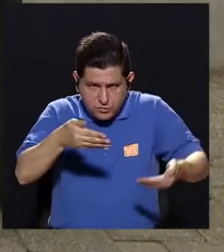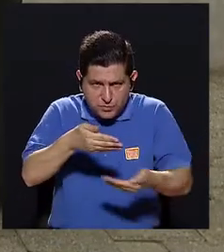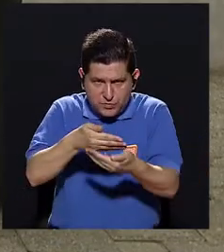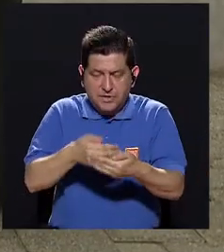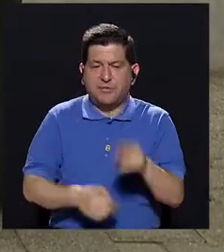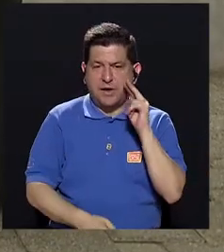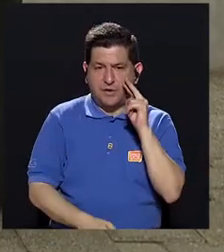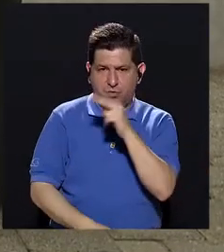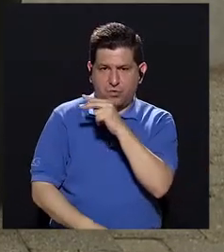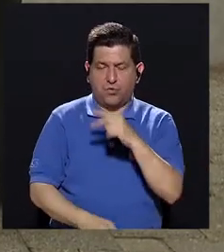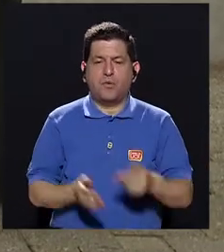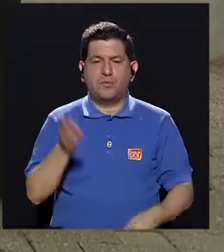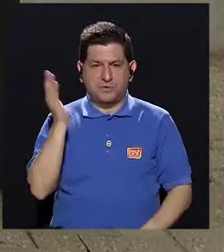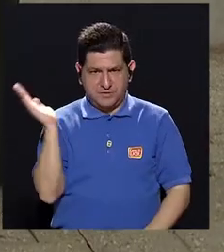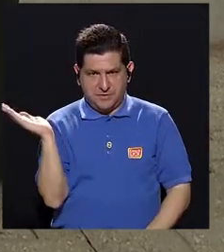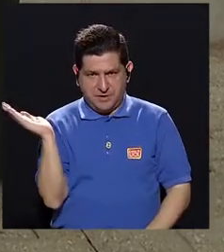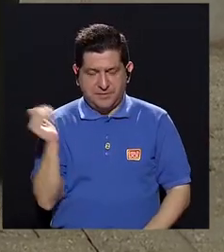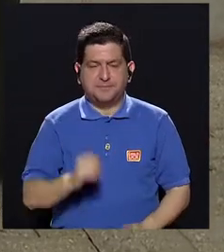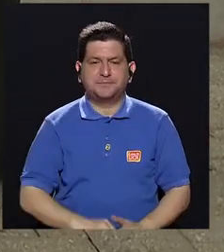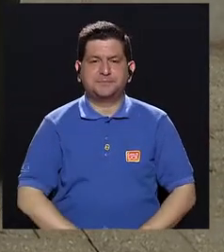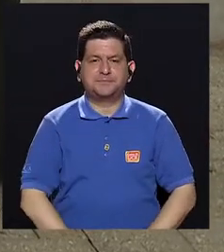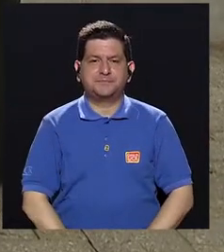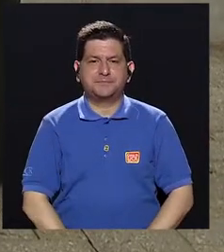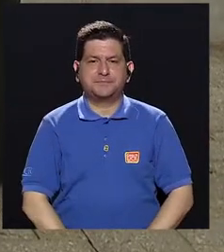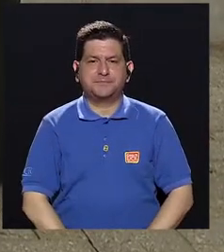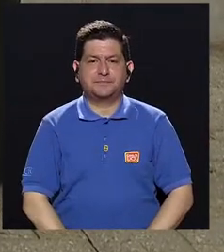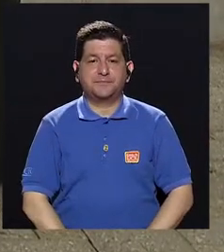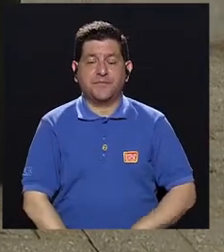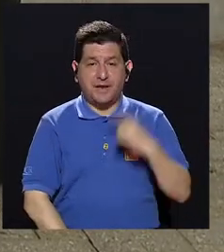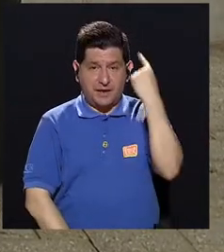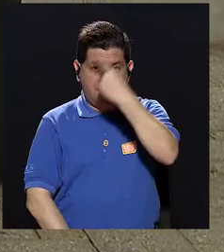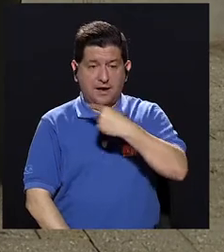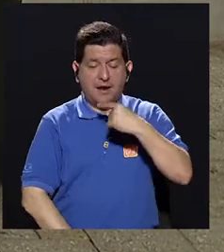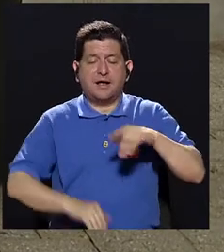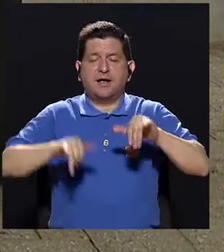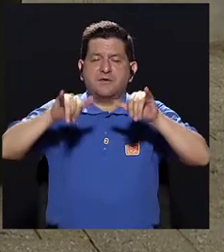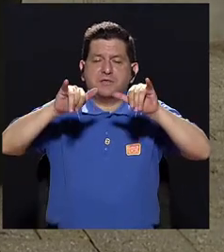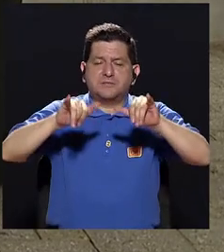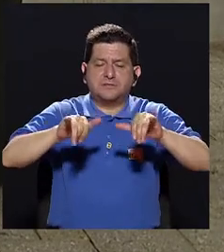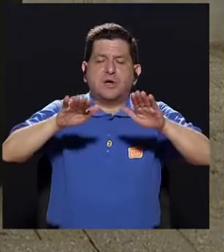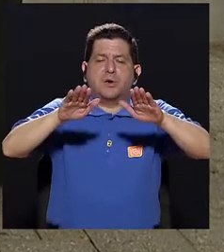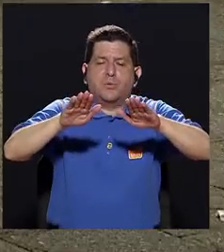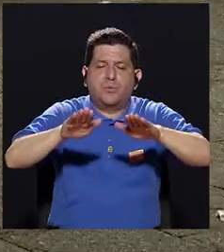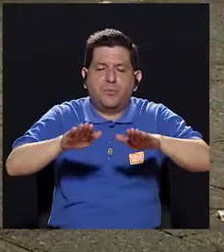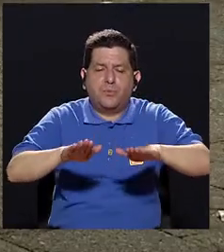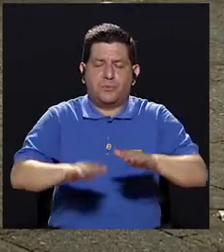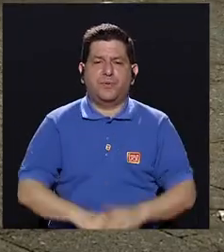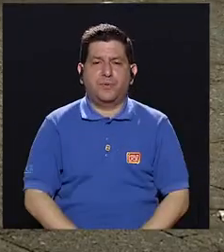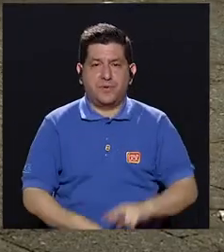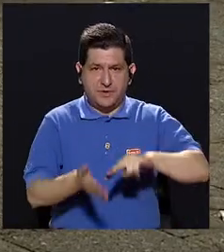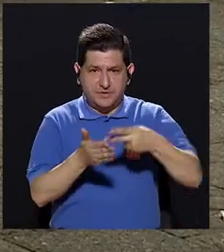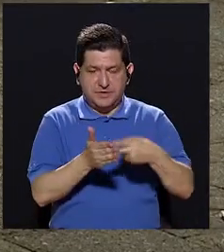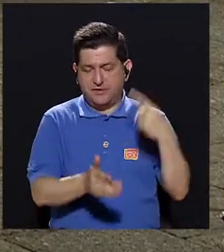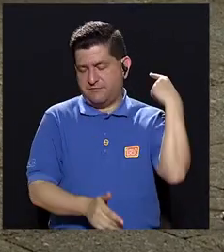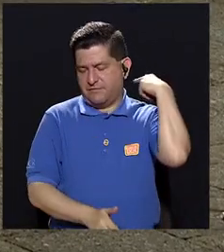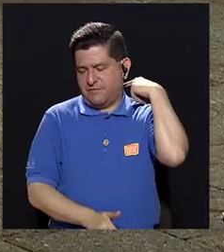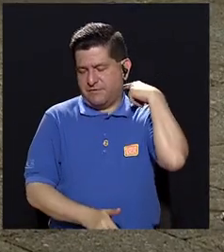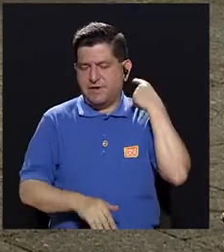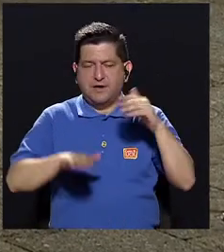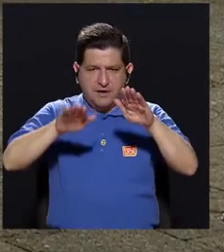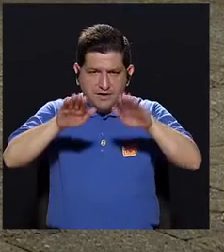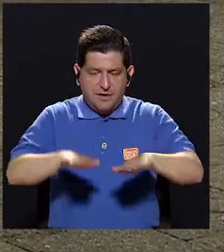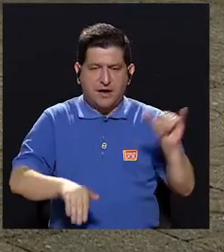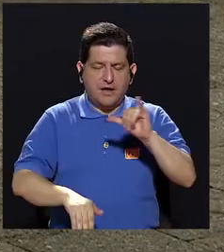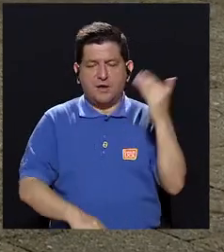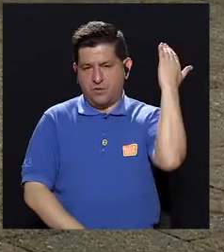poquito, te recostás y la cabeza también la dejas descansando. Entonces aquí estamos descansando un poco la parte de cervical,